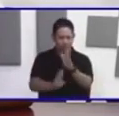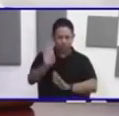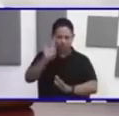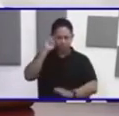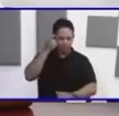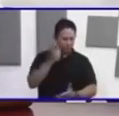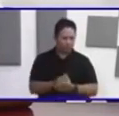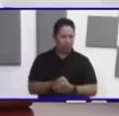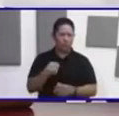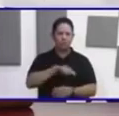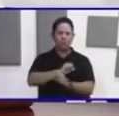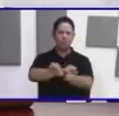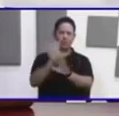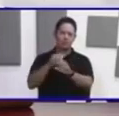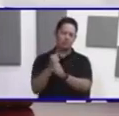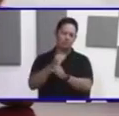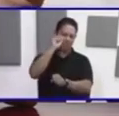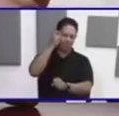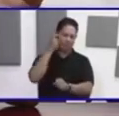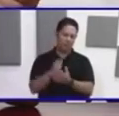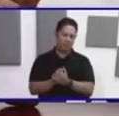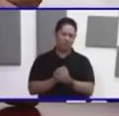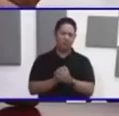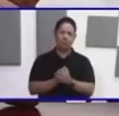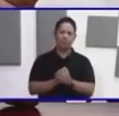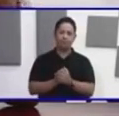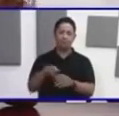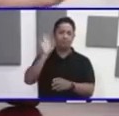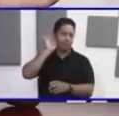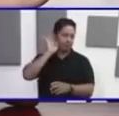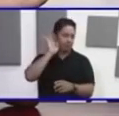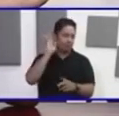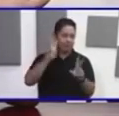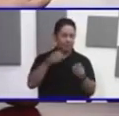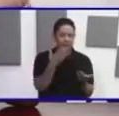Eso lo tenemos supremamente claro. Pero cuando ustedes escuchan temas como este, entre otros,